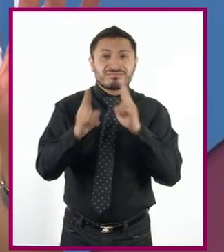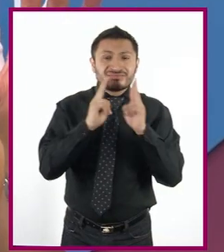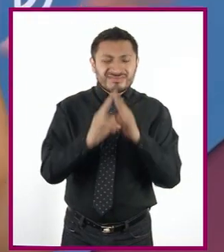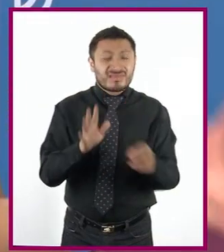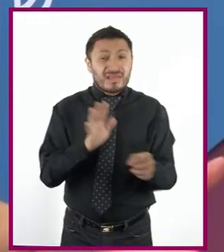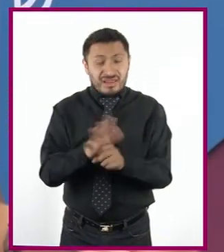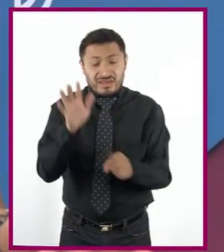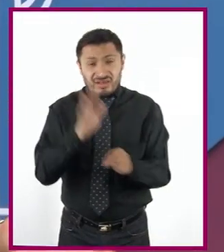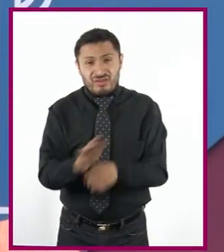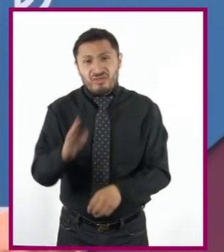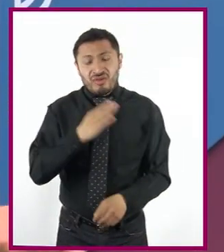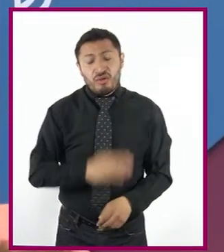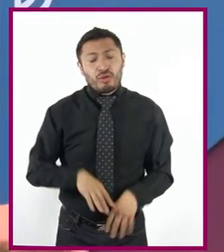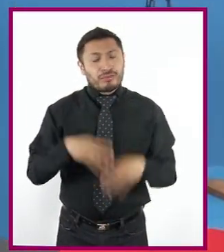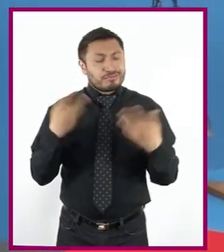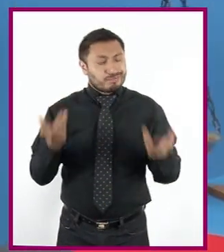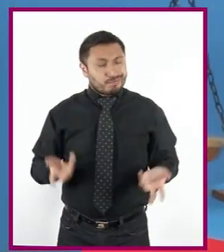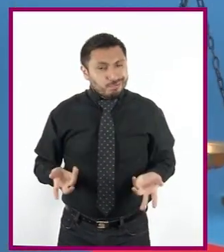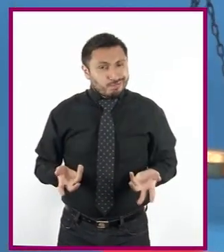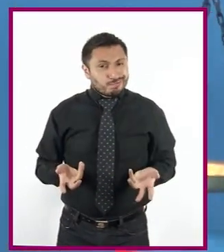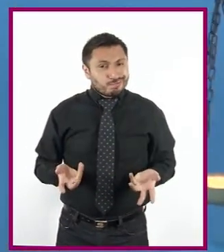qué tipo de justicia se refieren?